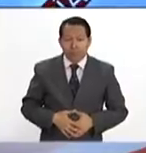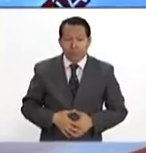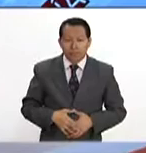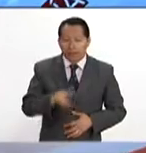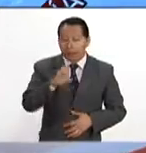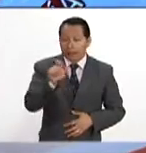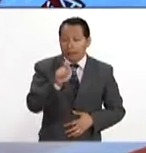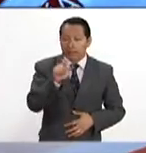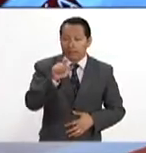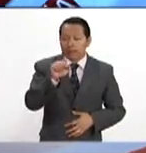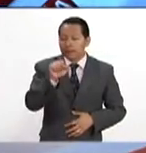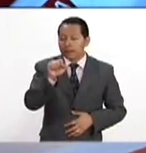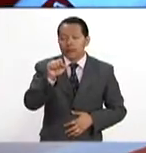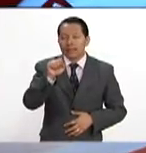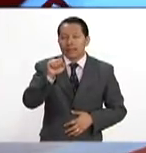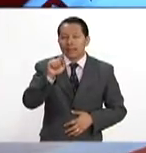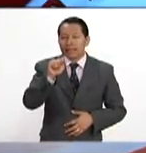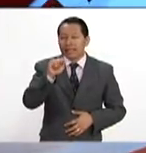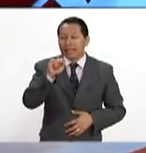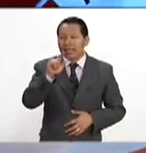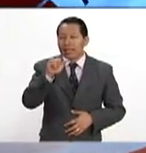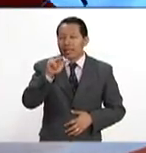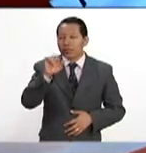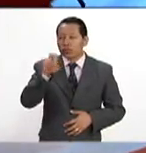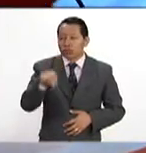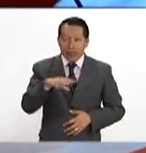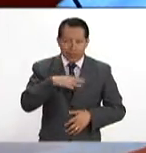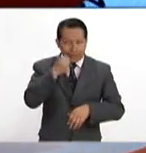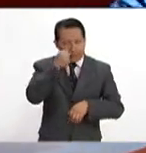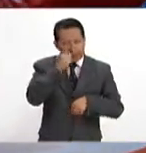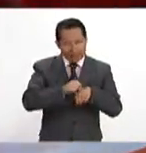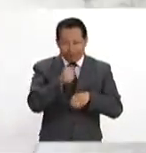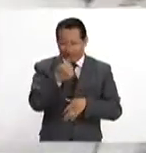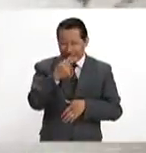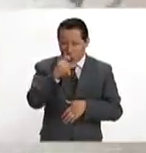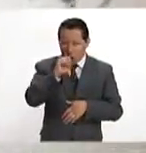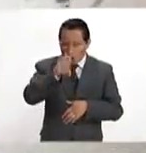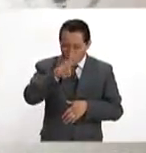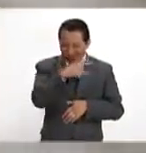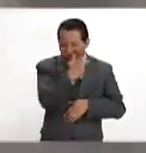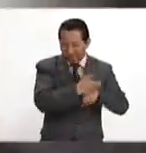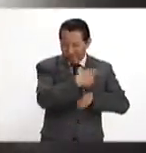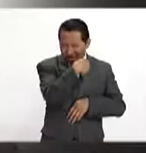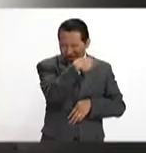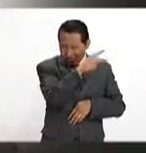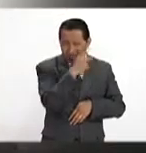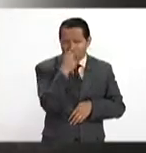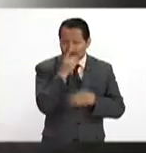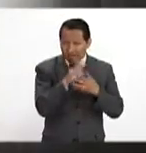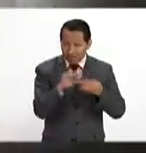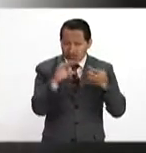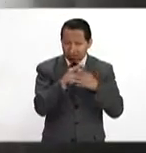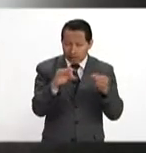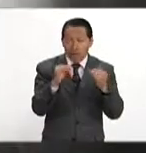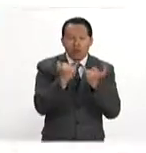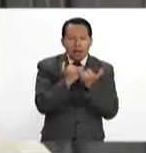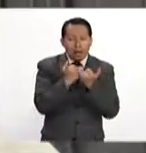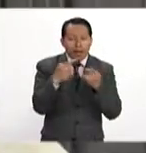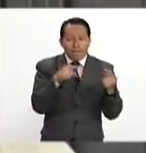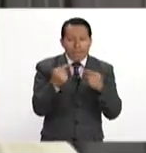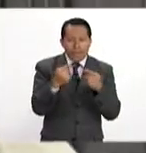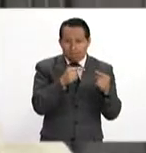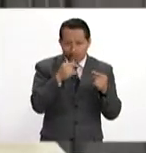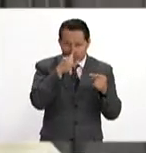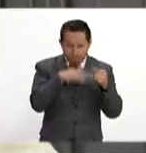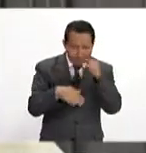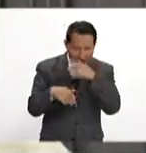Rex Tillerson, secretario de Estado de la Unión Americana, también se pronunció respecto a la tensión que vive su país con Corea del Norte. Mientras